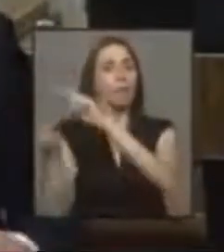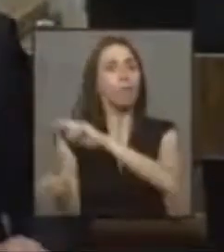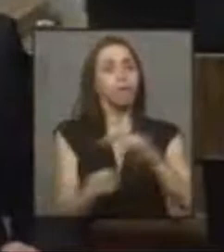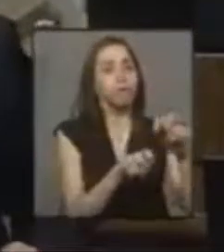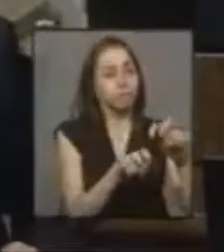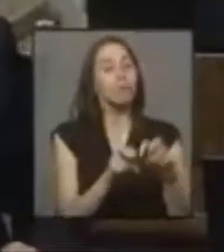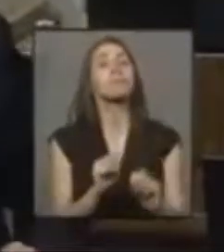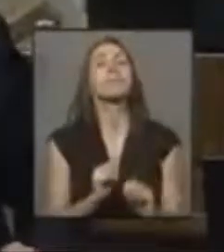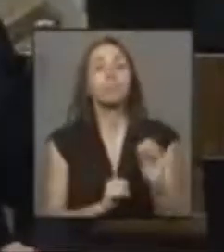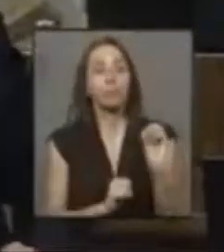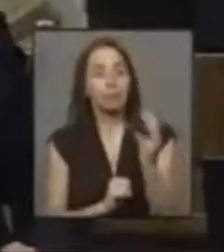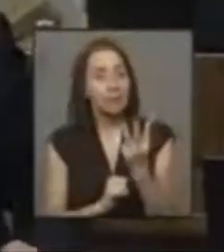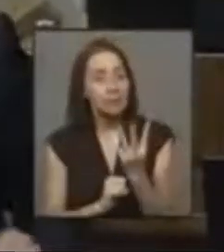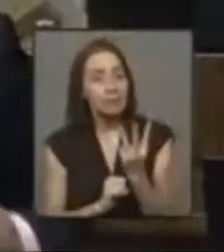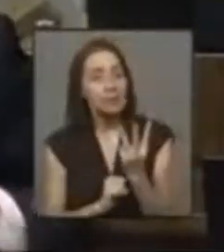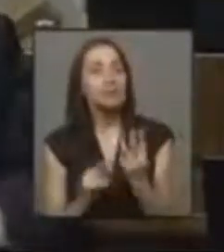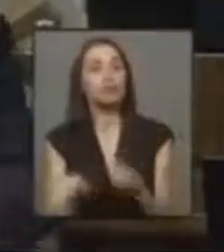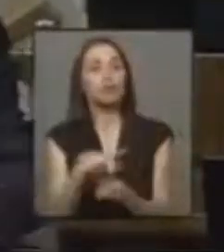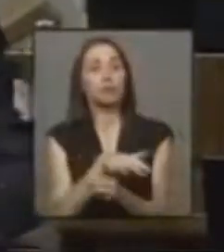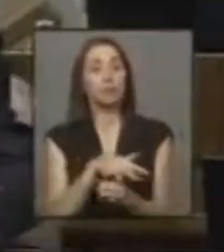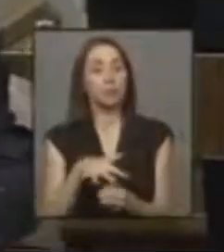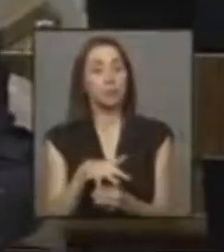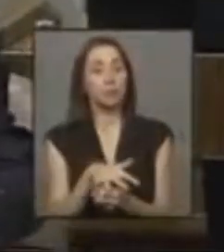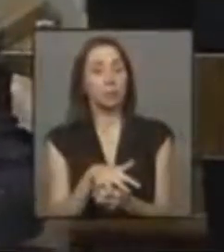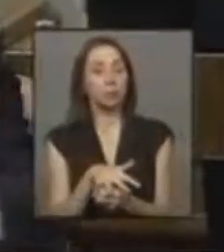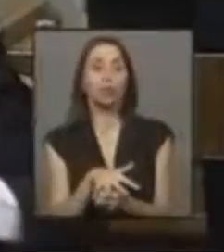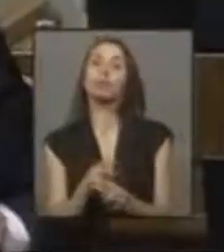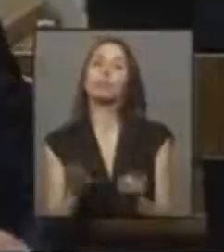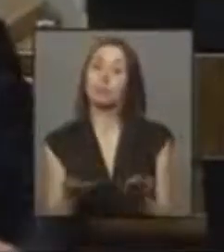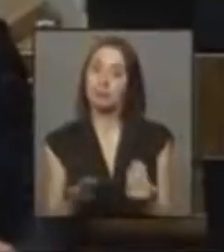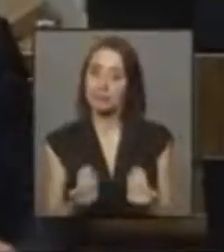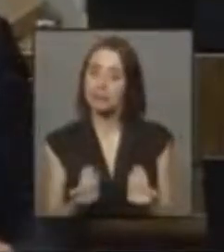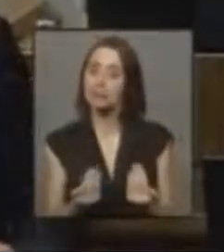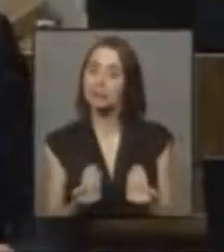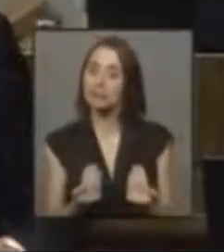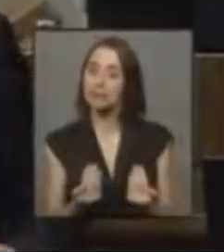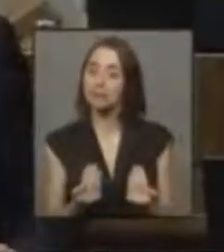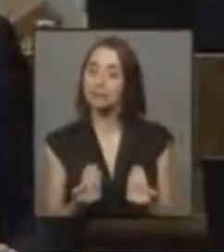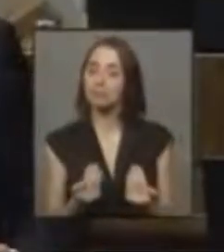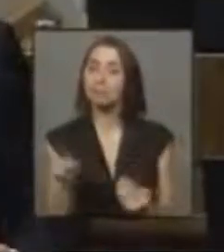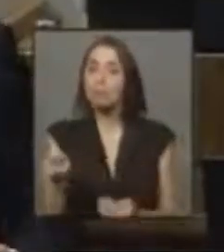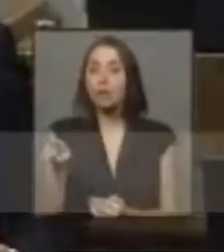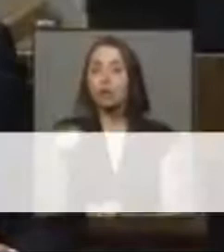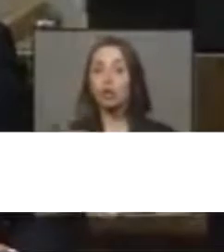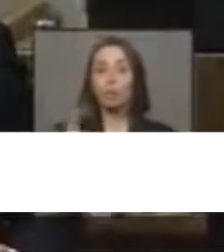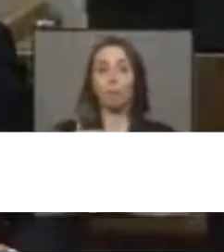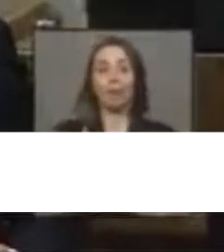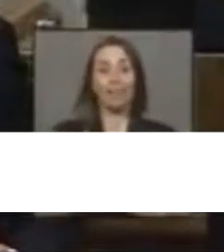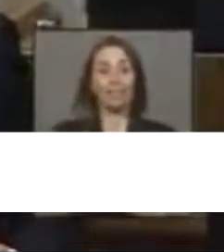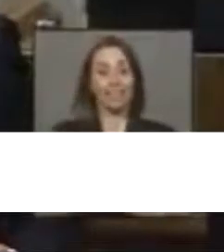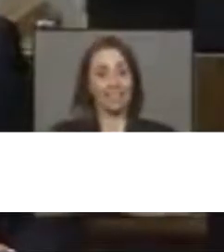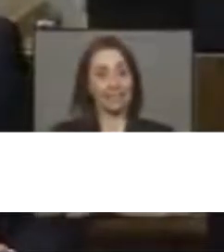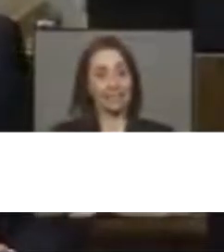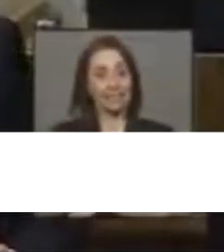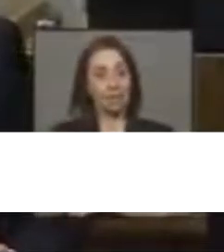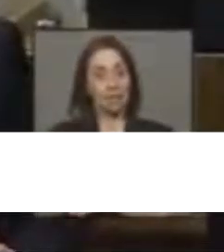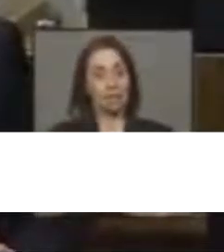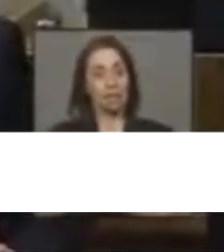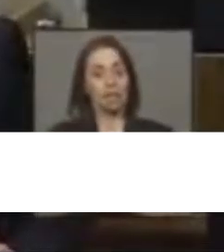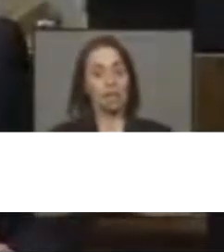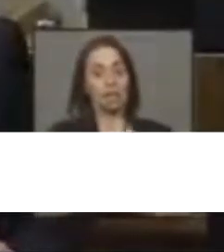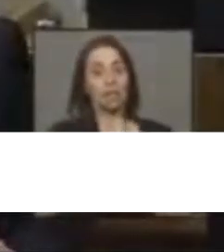tercero, creemos que es una situación absolutamente necesaria que a través de la Superintendencia se